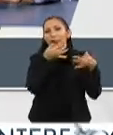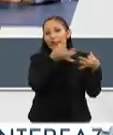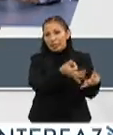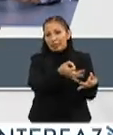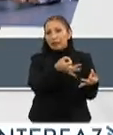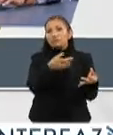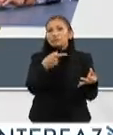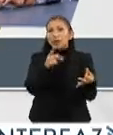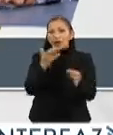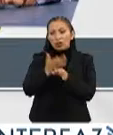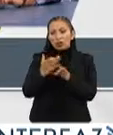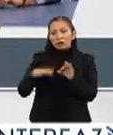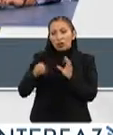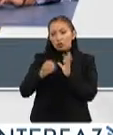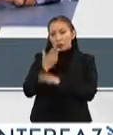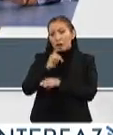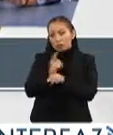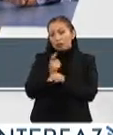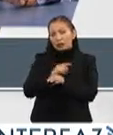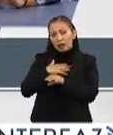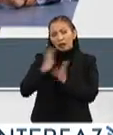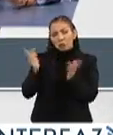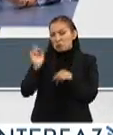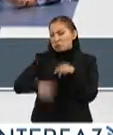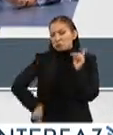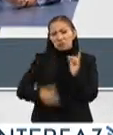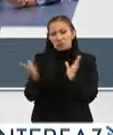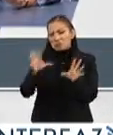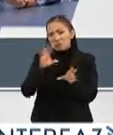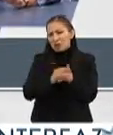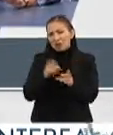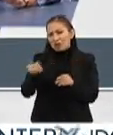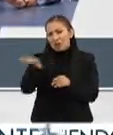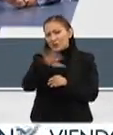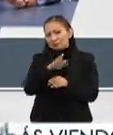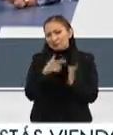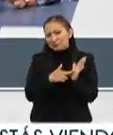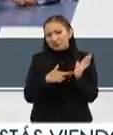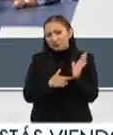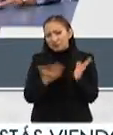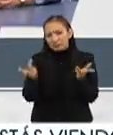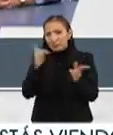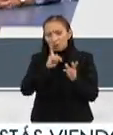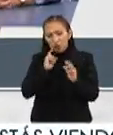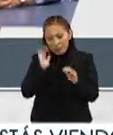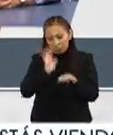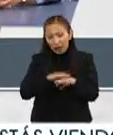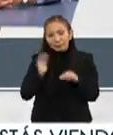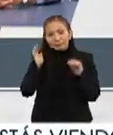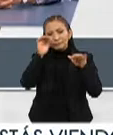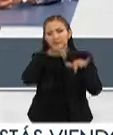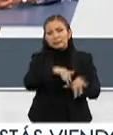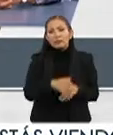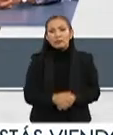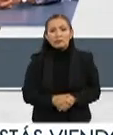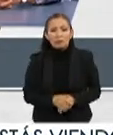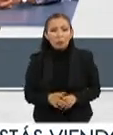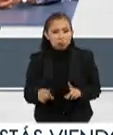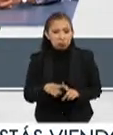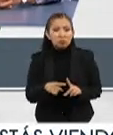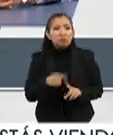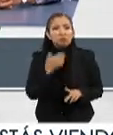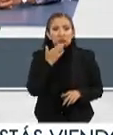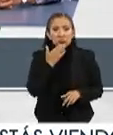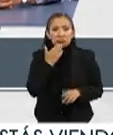yo creo que aquí, con esta nueva carrera, se va a romper completamente esta regla y tendremos una y que es muy perspectiva de positivo, género. ¿no?